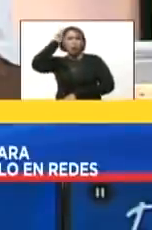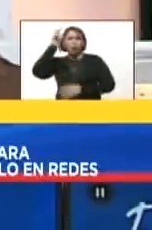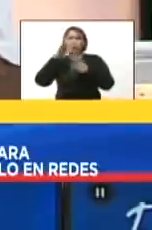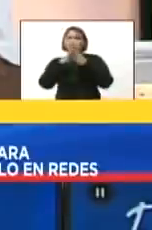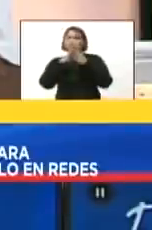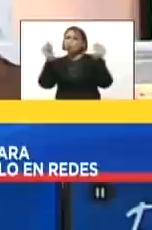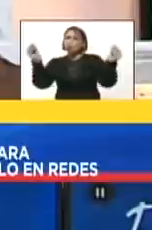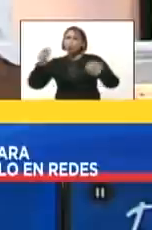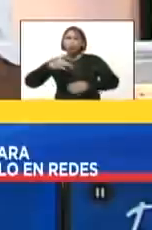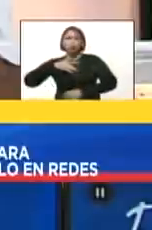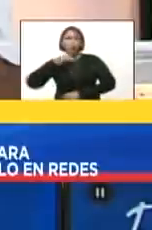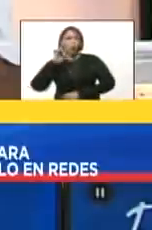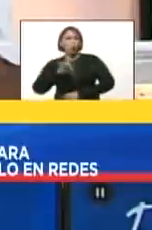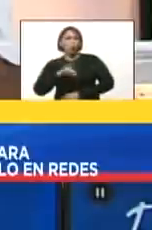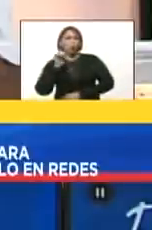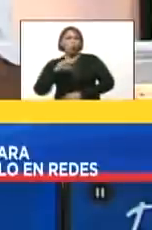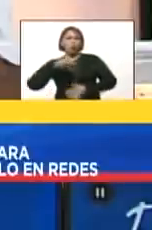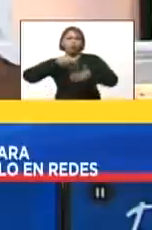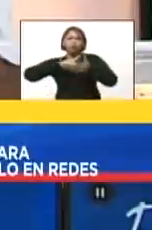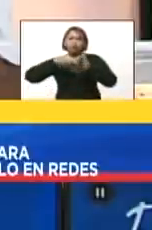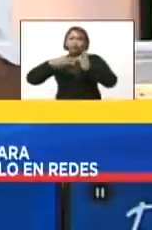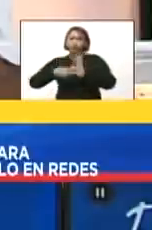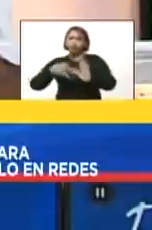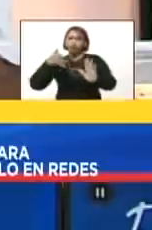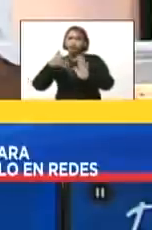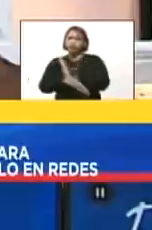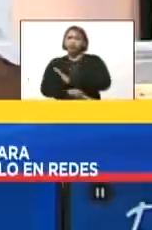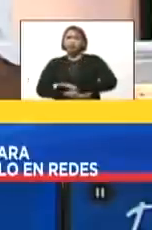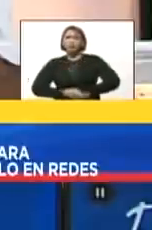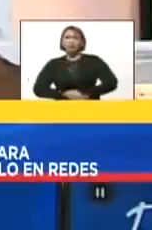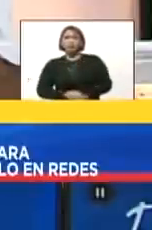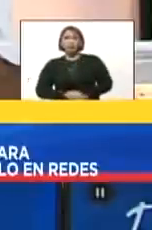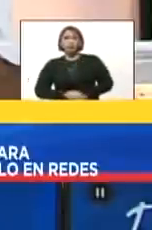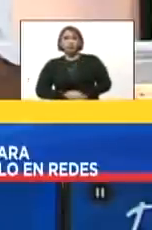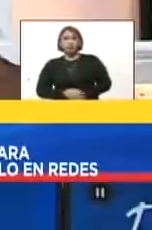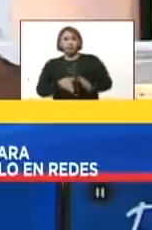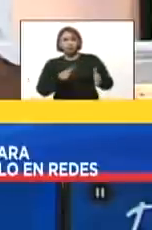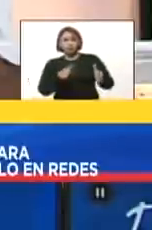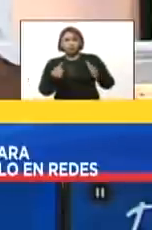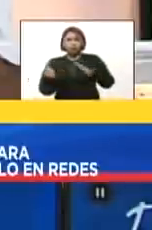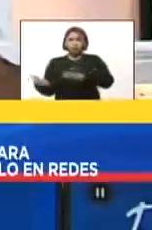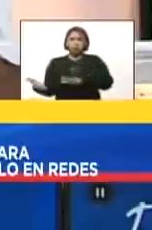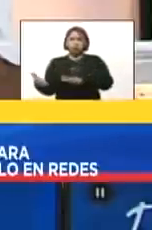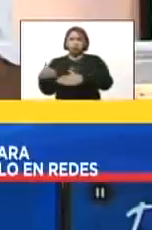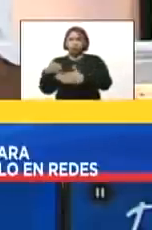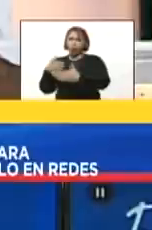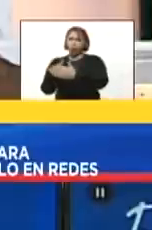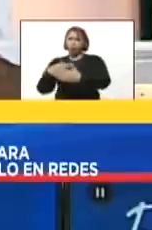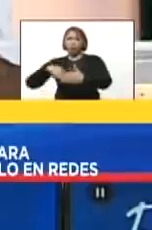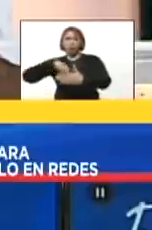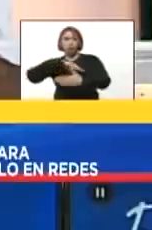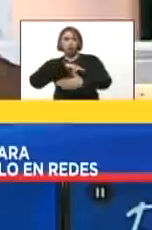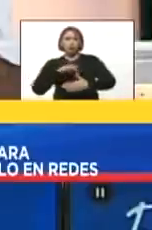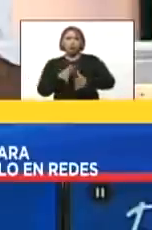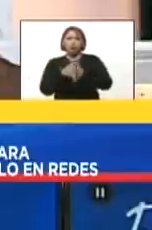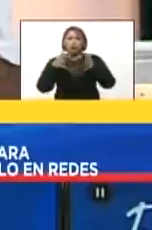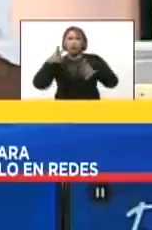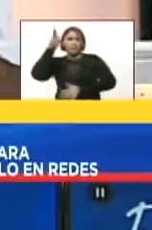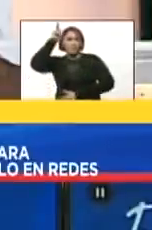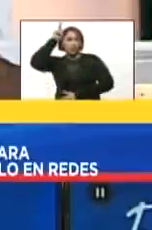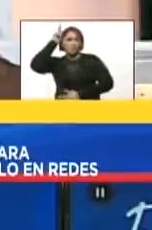dolor que ello significó, el crimen y el asesinato contra nuestro gran